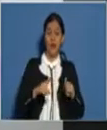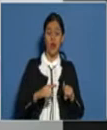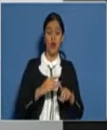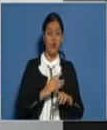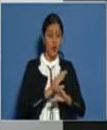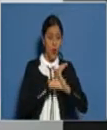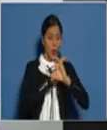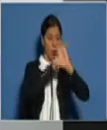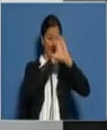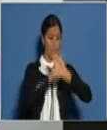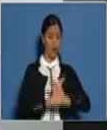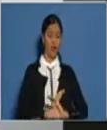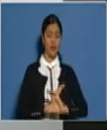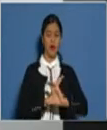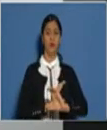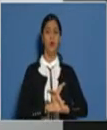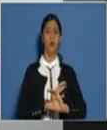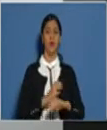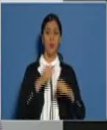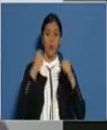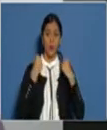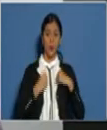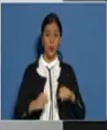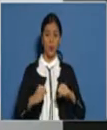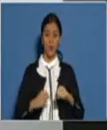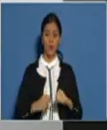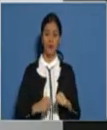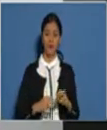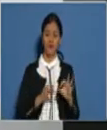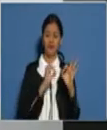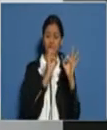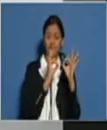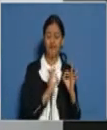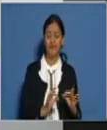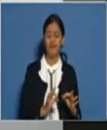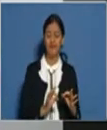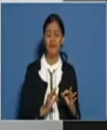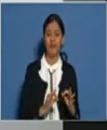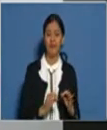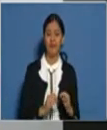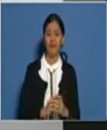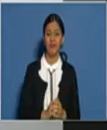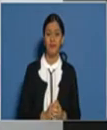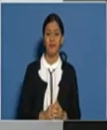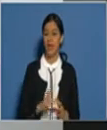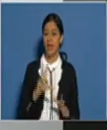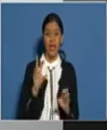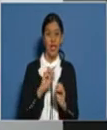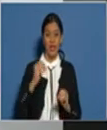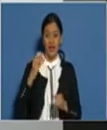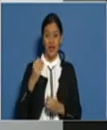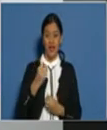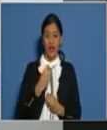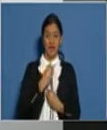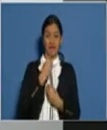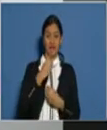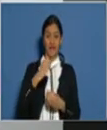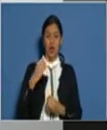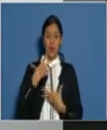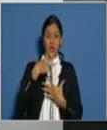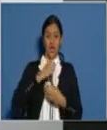personal, podemos prácticamente garantizar de que no podamos adquirir el virus en la mayor